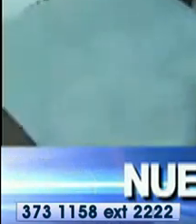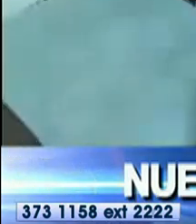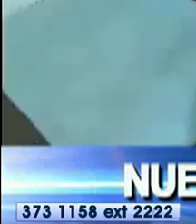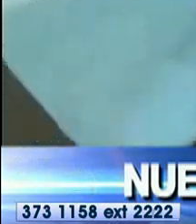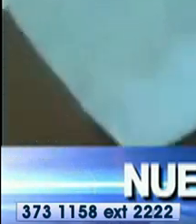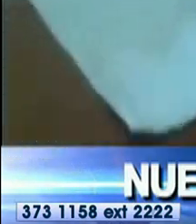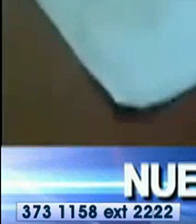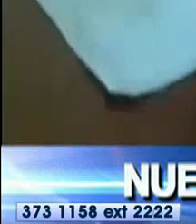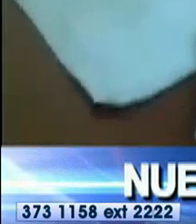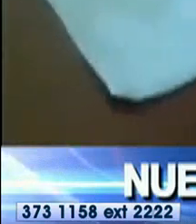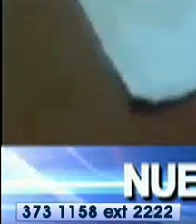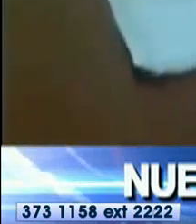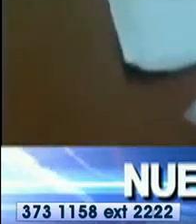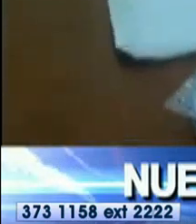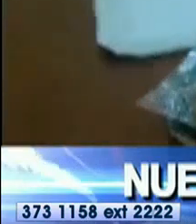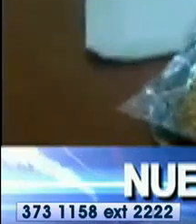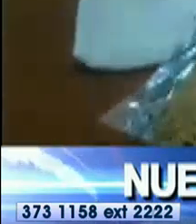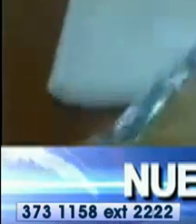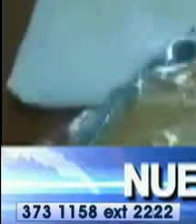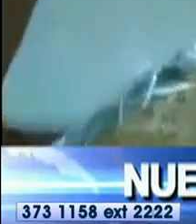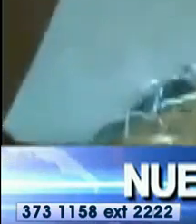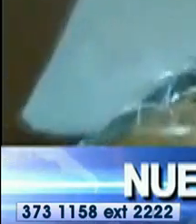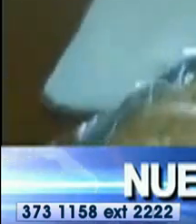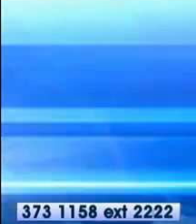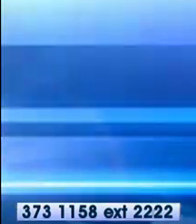del alcaloide.